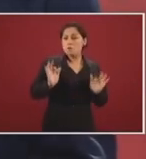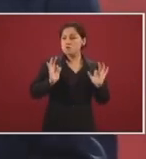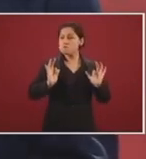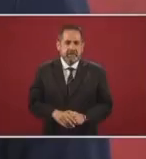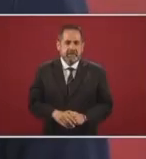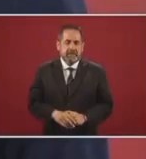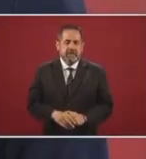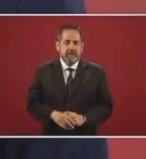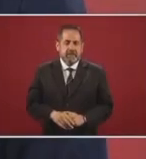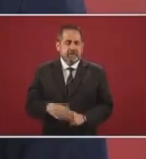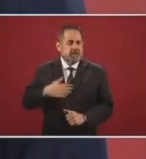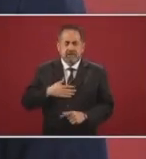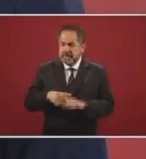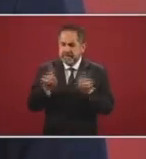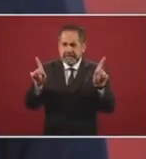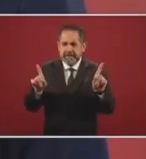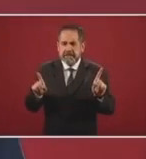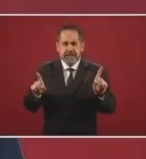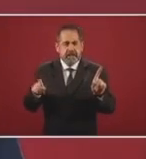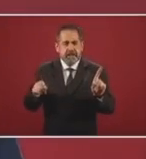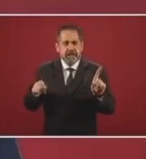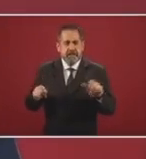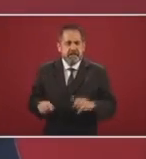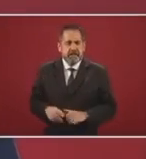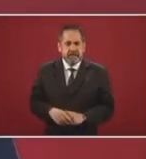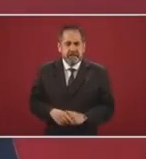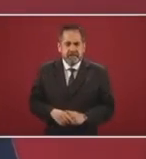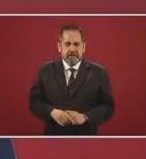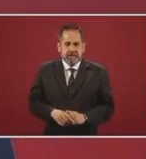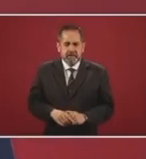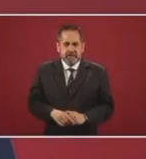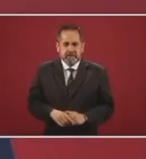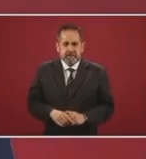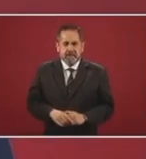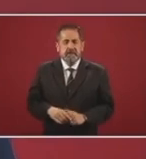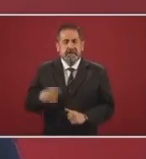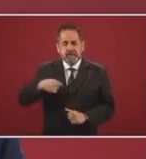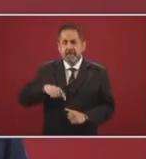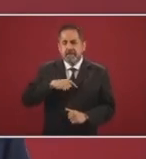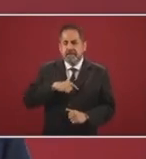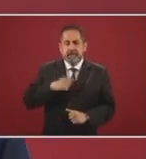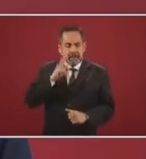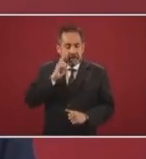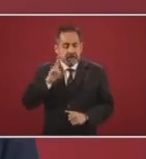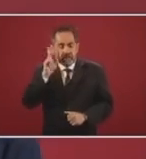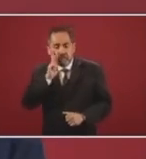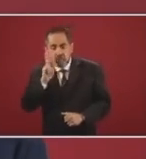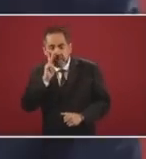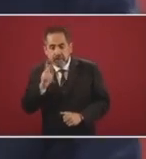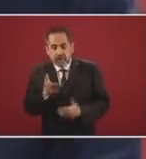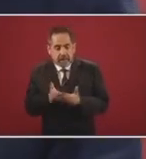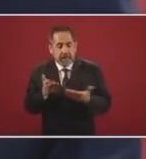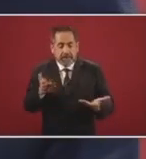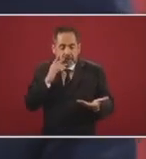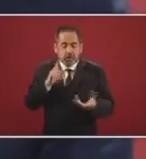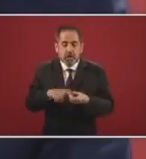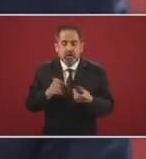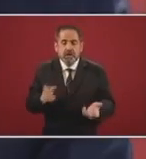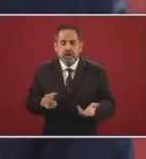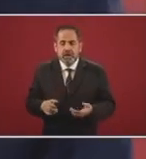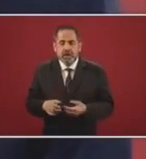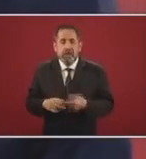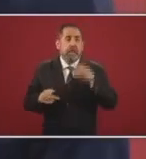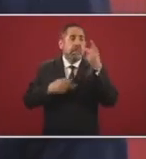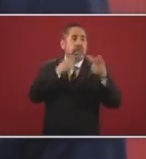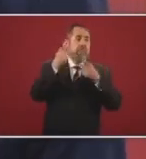La asociación, integrada por presidentes de los consejos empresariales, firmaron una carta en donde le exponen esta preocupación. La